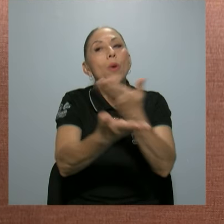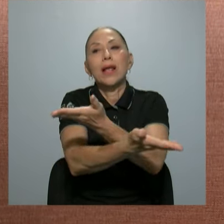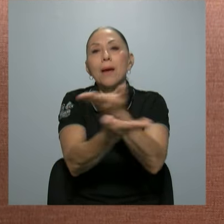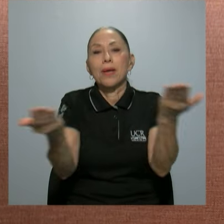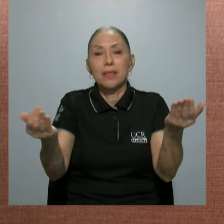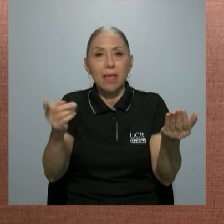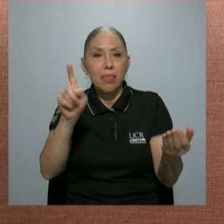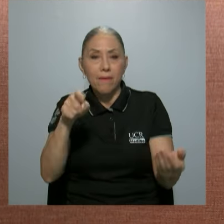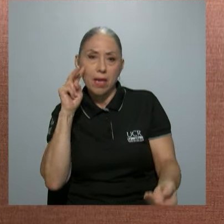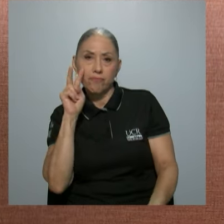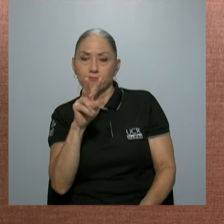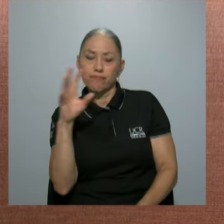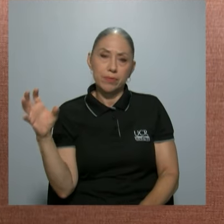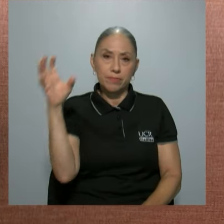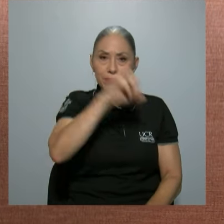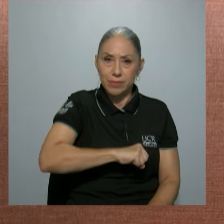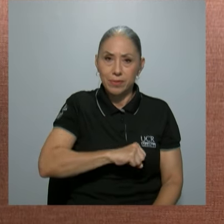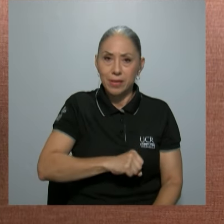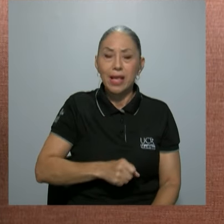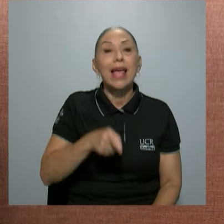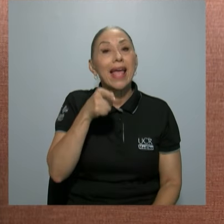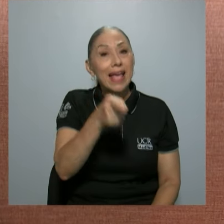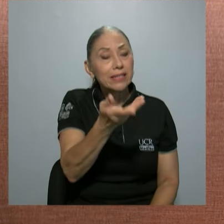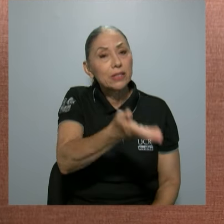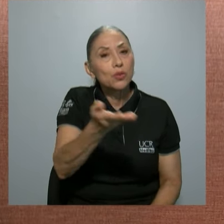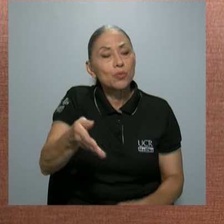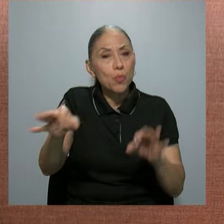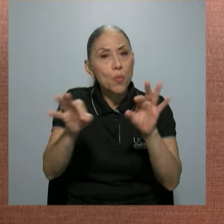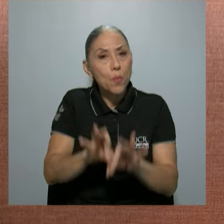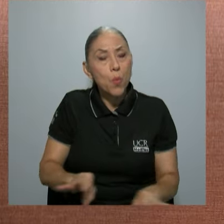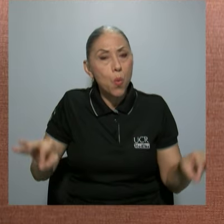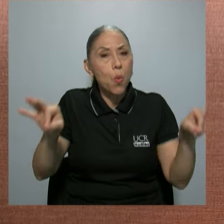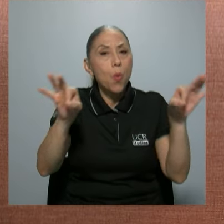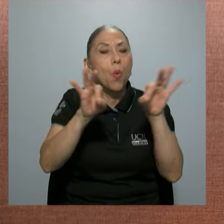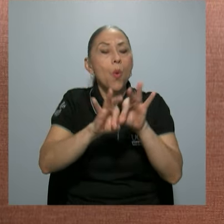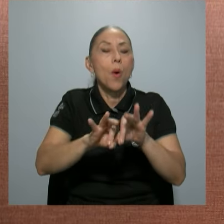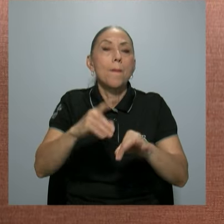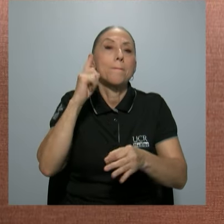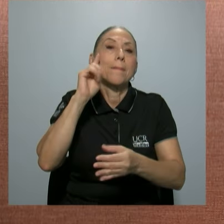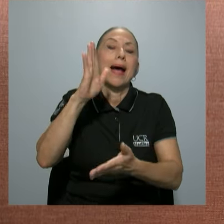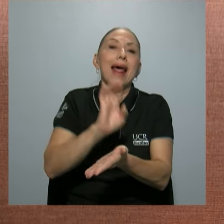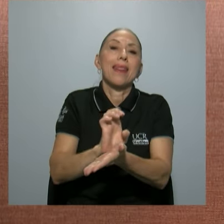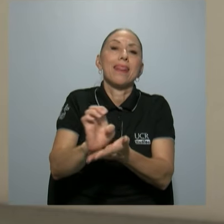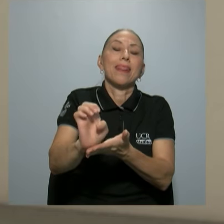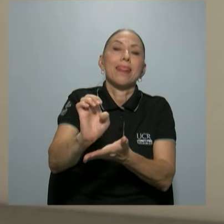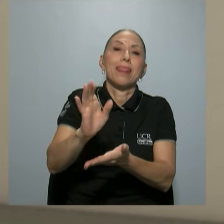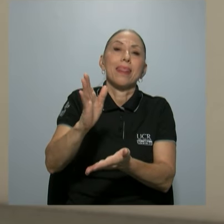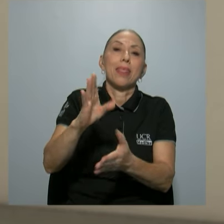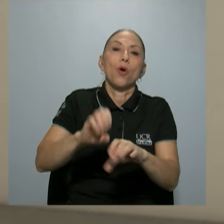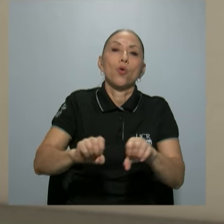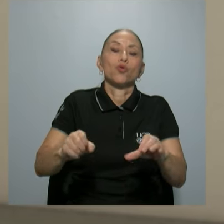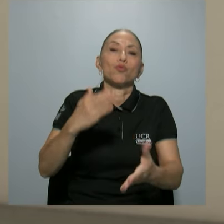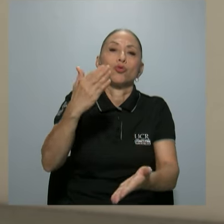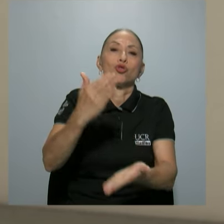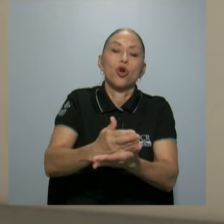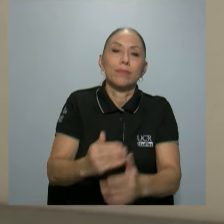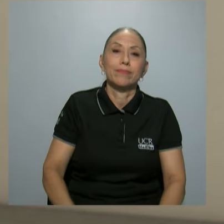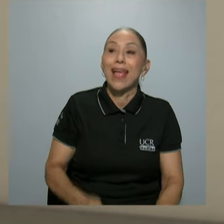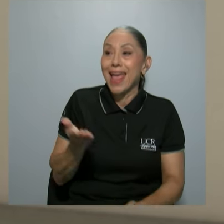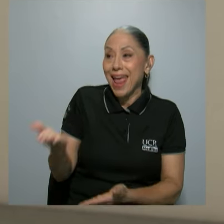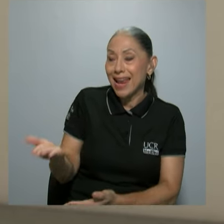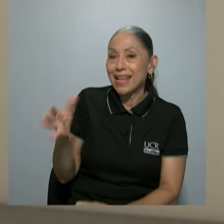de medidas son muy importantes para detener la corrupción. Él es Fernando Zamora.